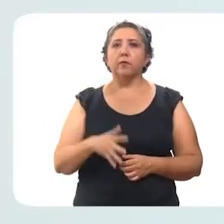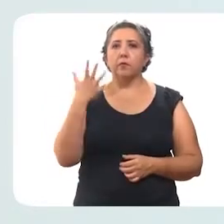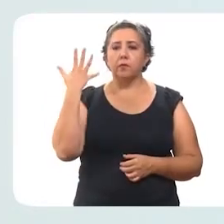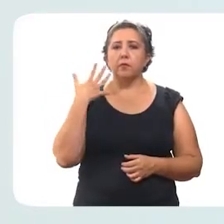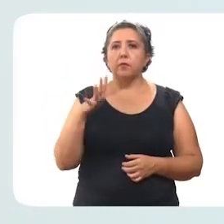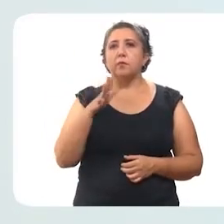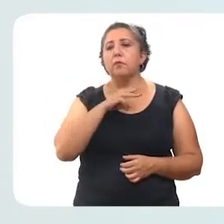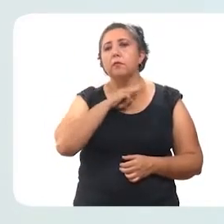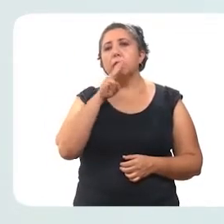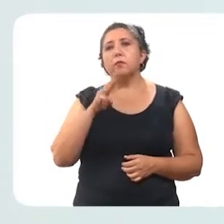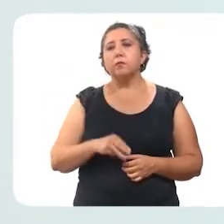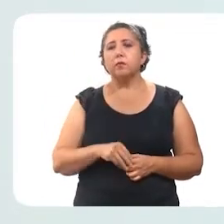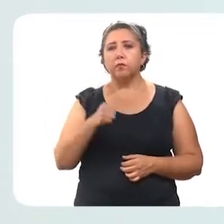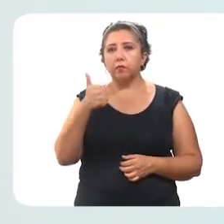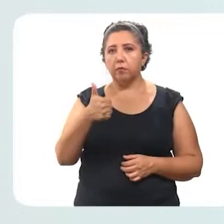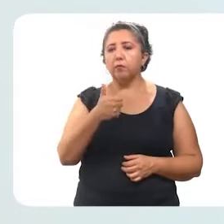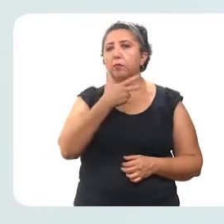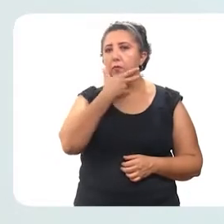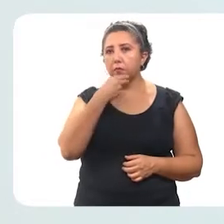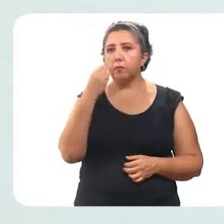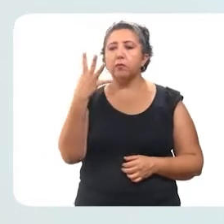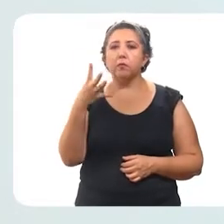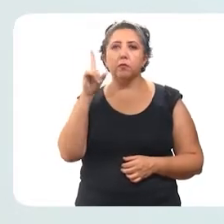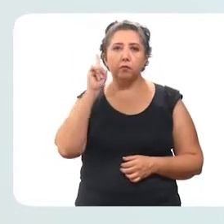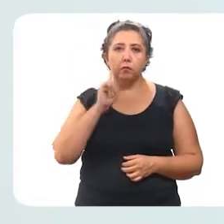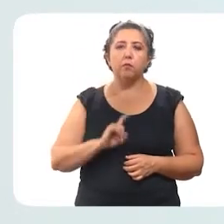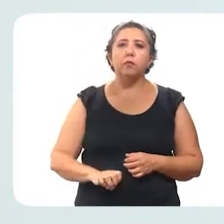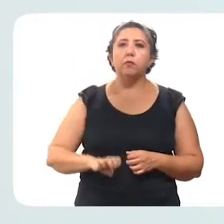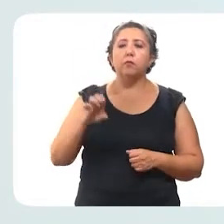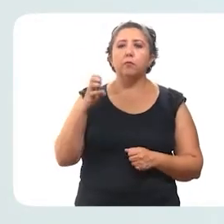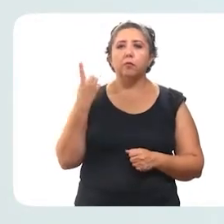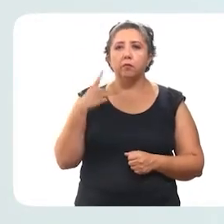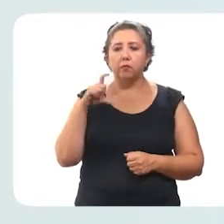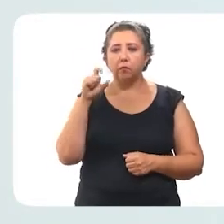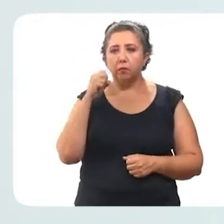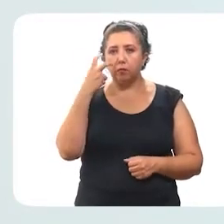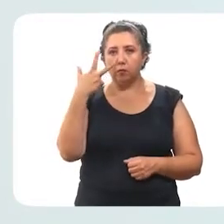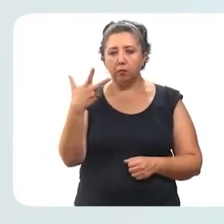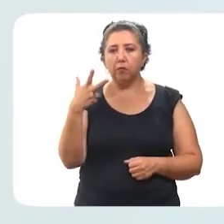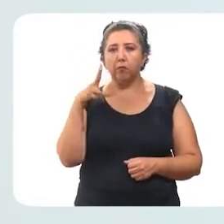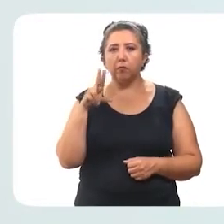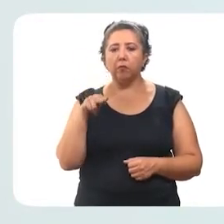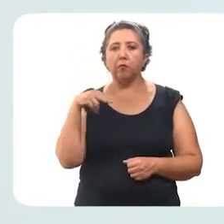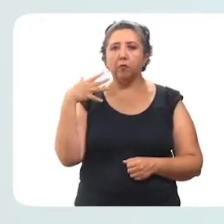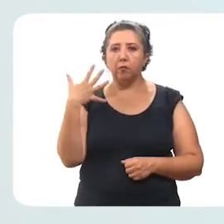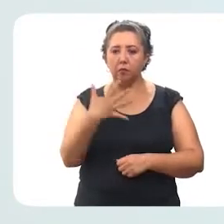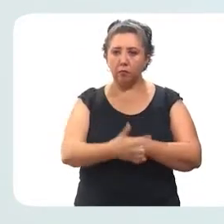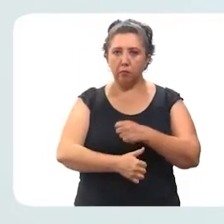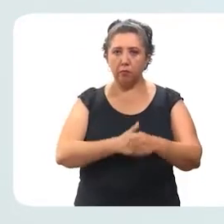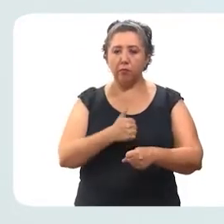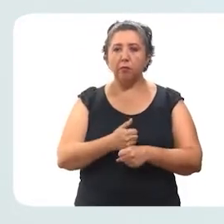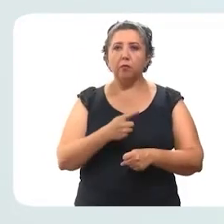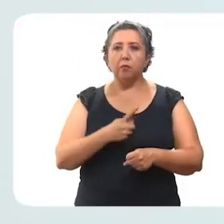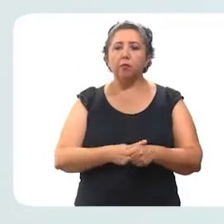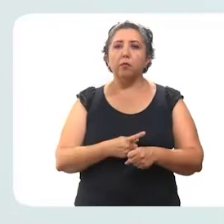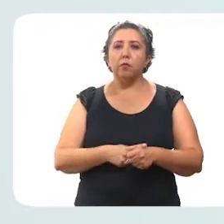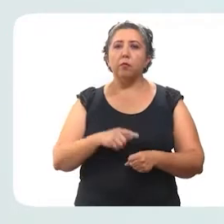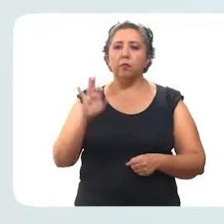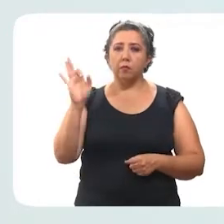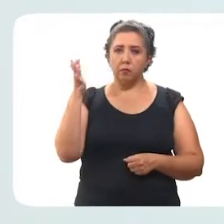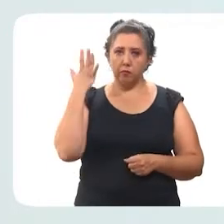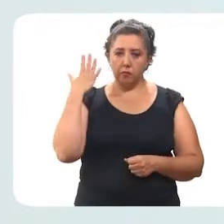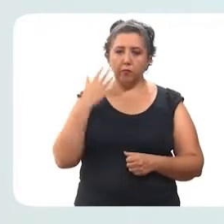10 fallecimientos, 6 hombres y 4 mujeres, de un rango de edad de 28 a 85 años. Sus